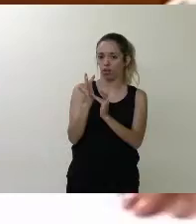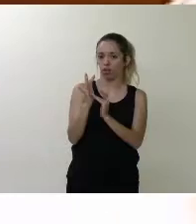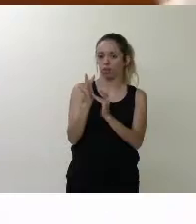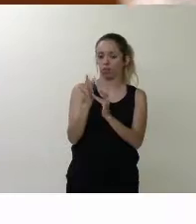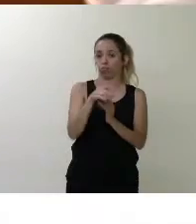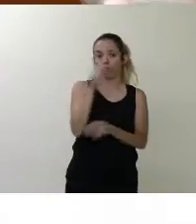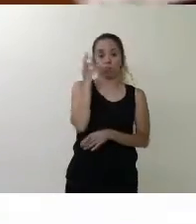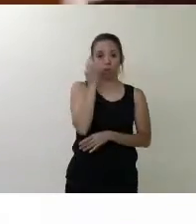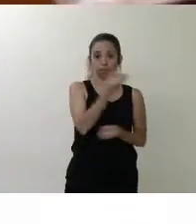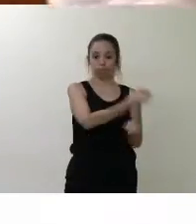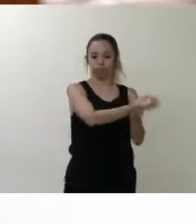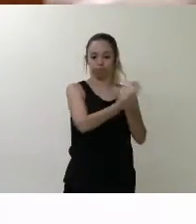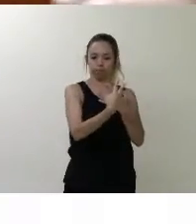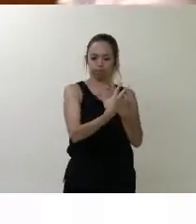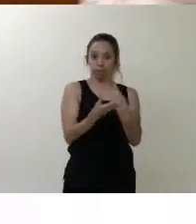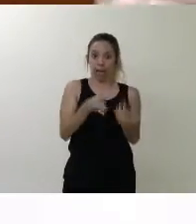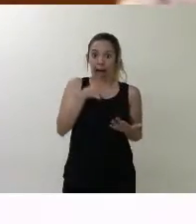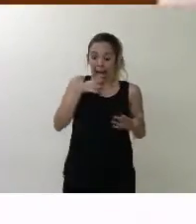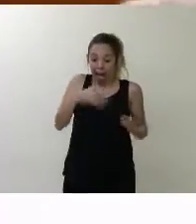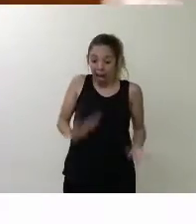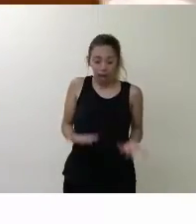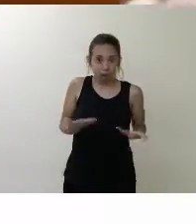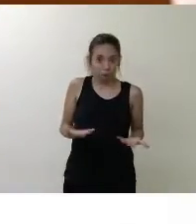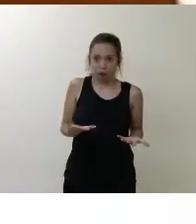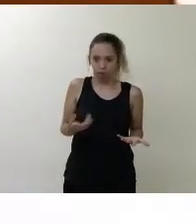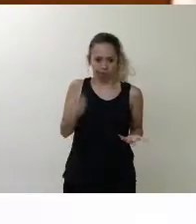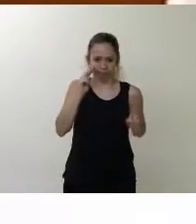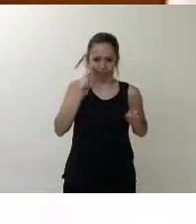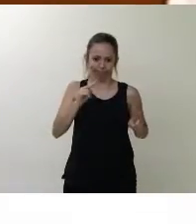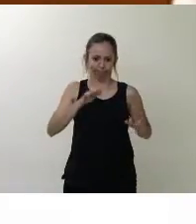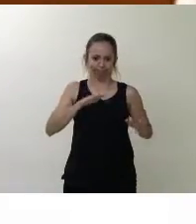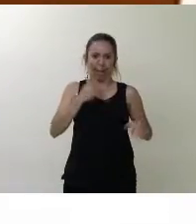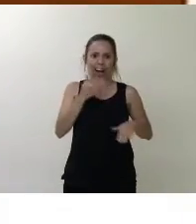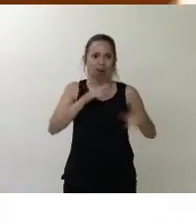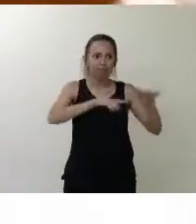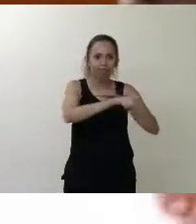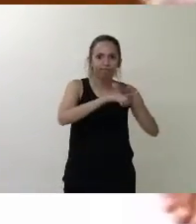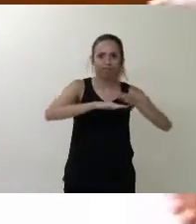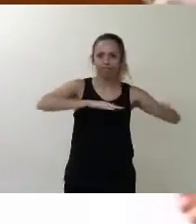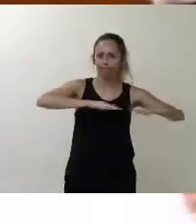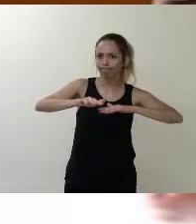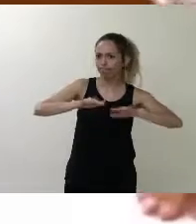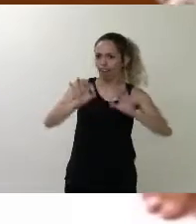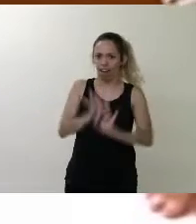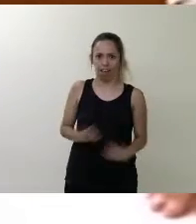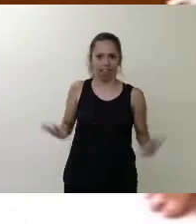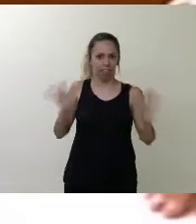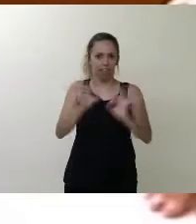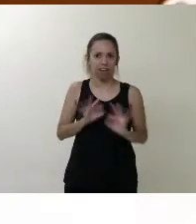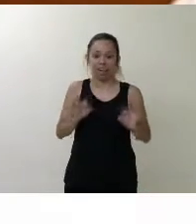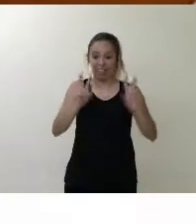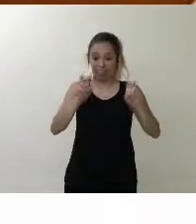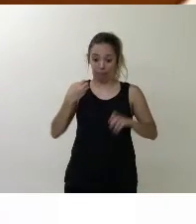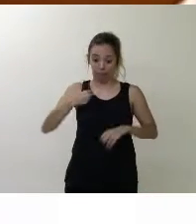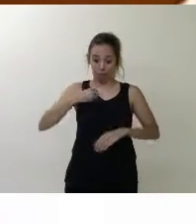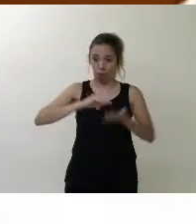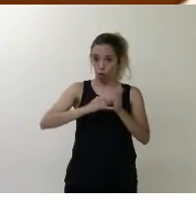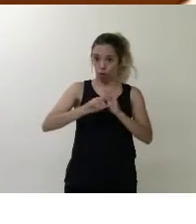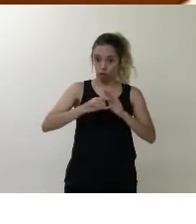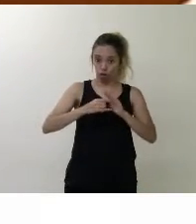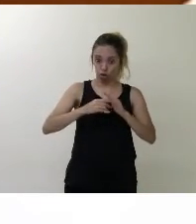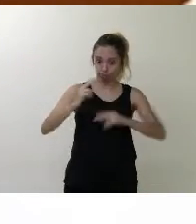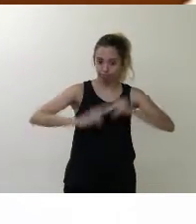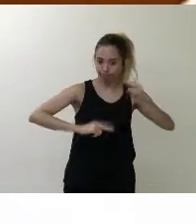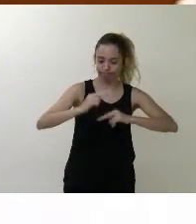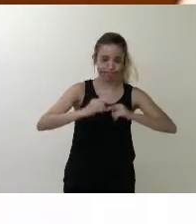Vemos cómo a día de hoy pues no se ha movido nada al respecto a este proyecto, y sí me gustaría